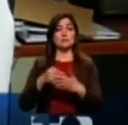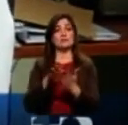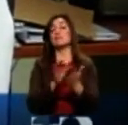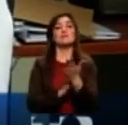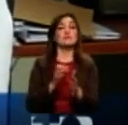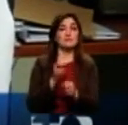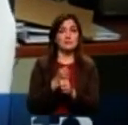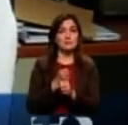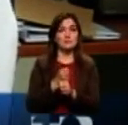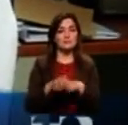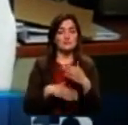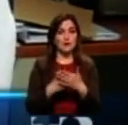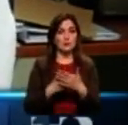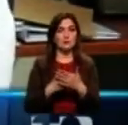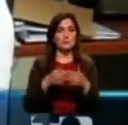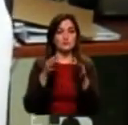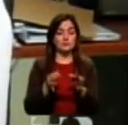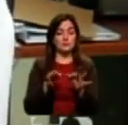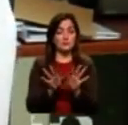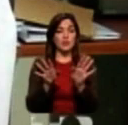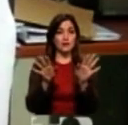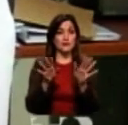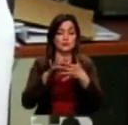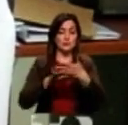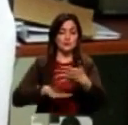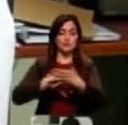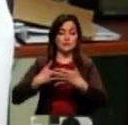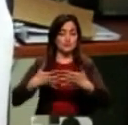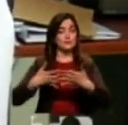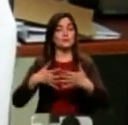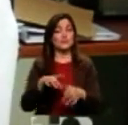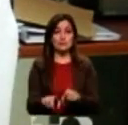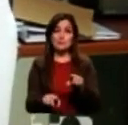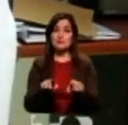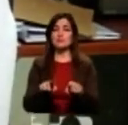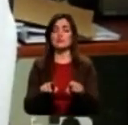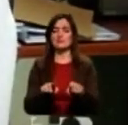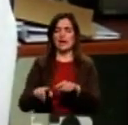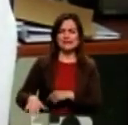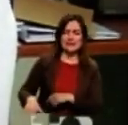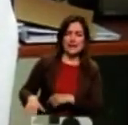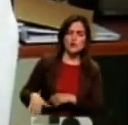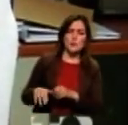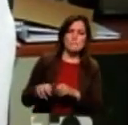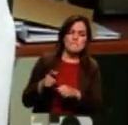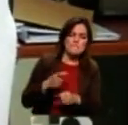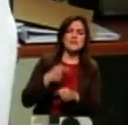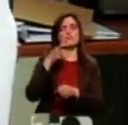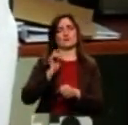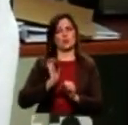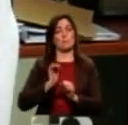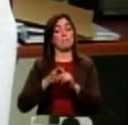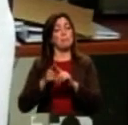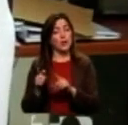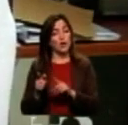que se están cumpliendo en términos generales los cronogramas existen algunos atrasos puntuales en algunos de los